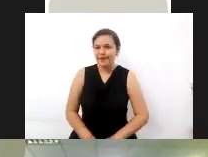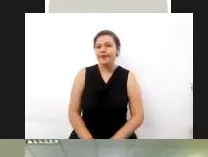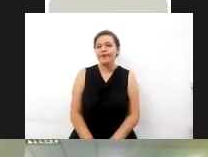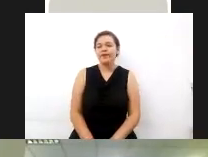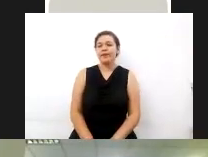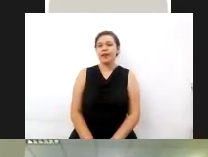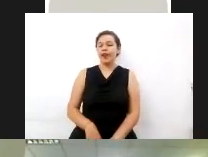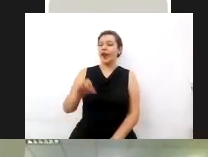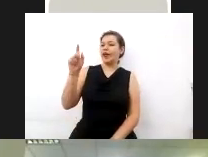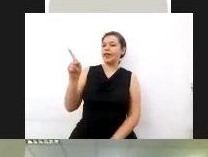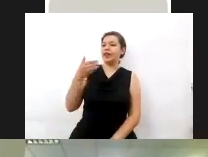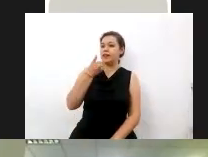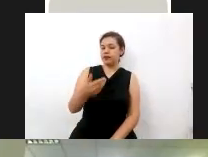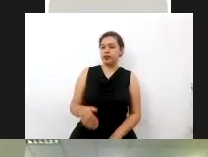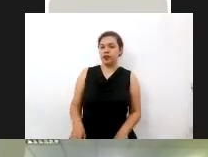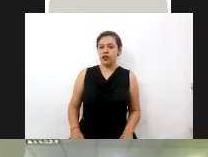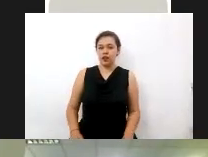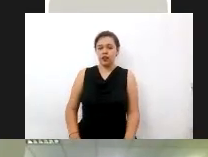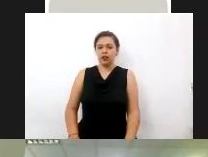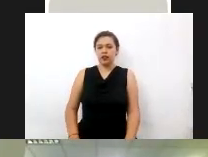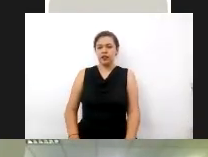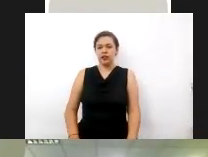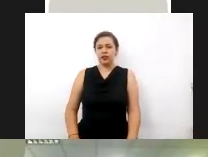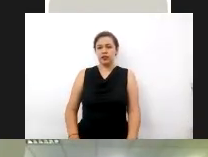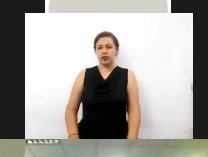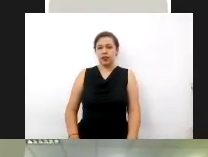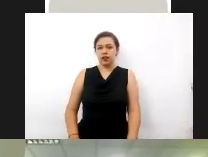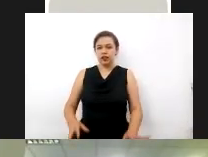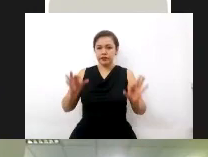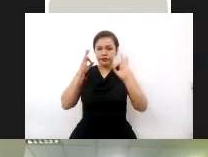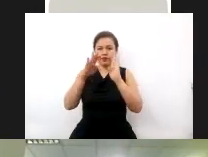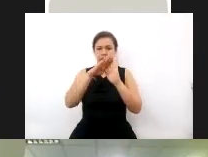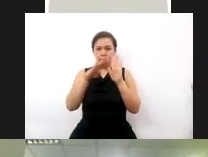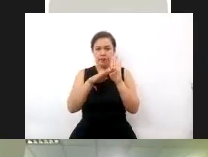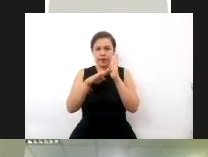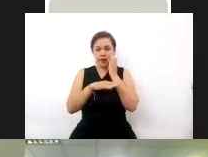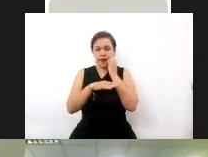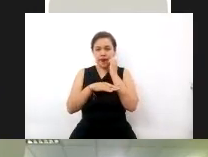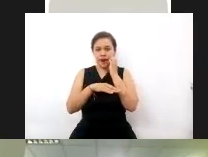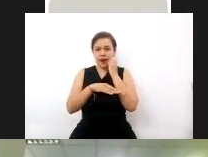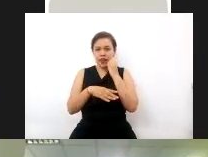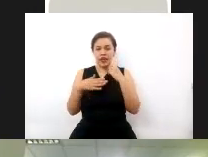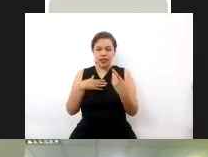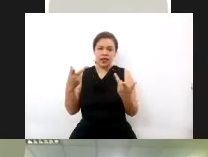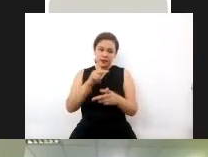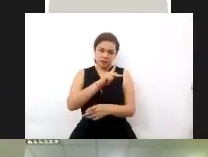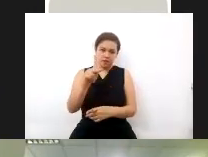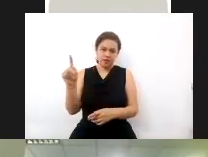Ok, bien. No, gracias. Entonces, las medidas sanitarias, que sería la parte B de esta presentación,